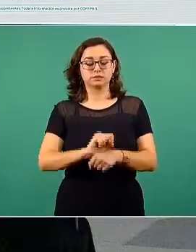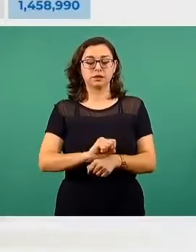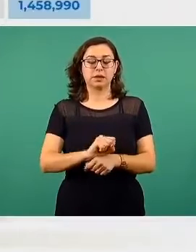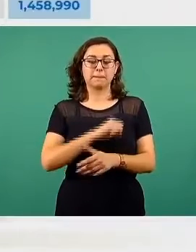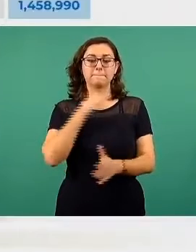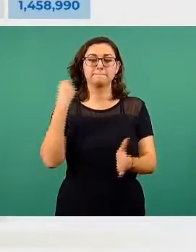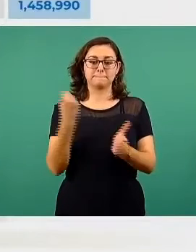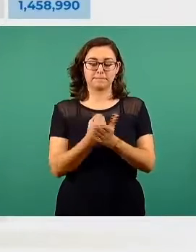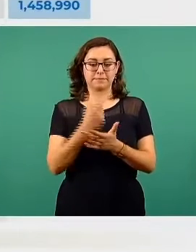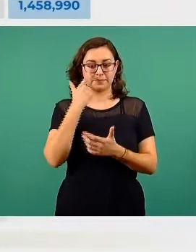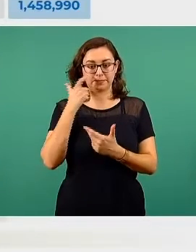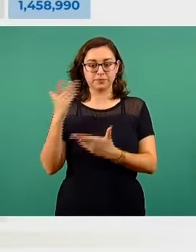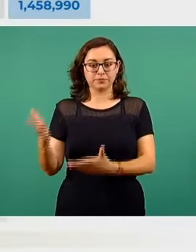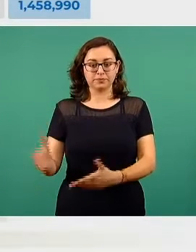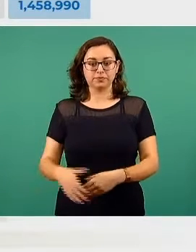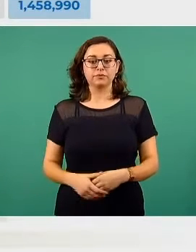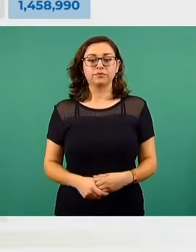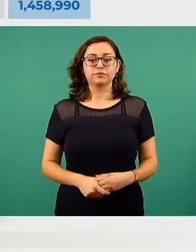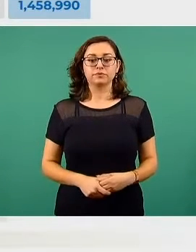Pfizer-BioNTech. Mañana